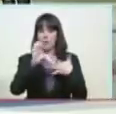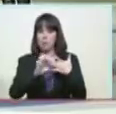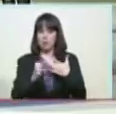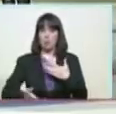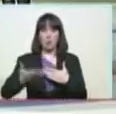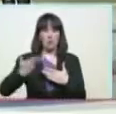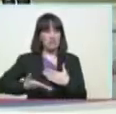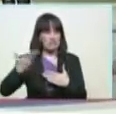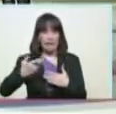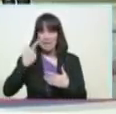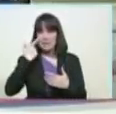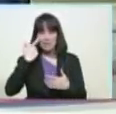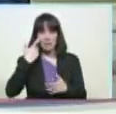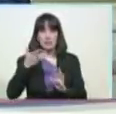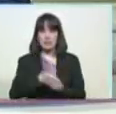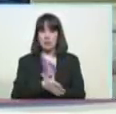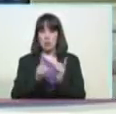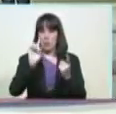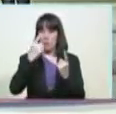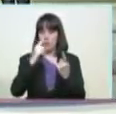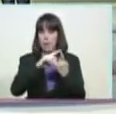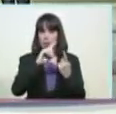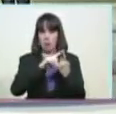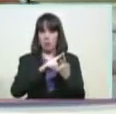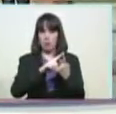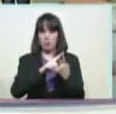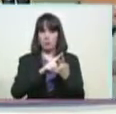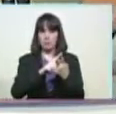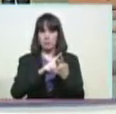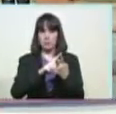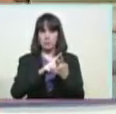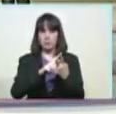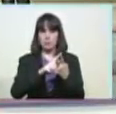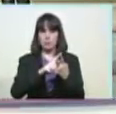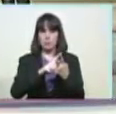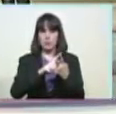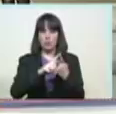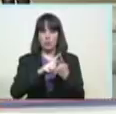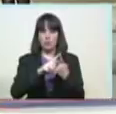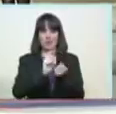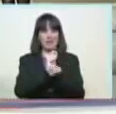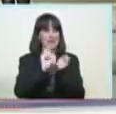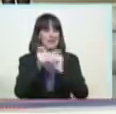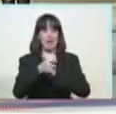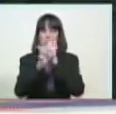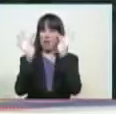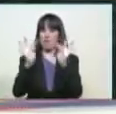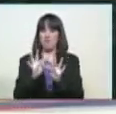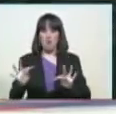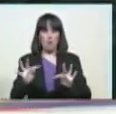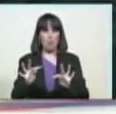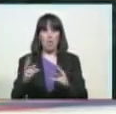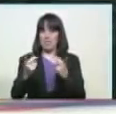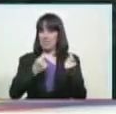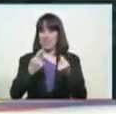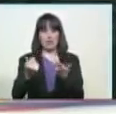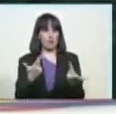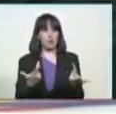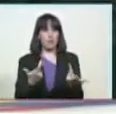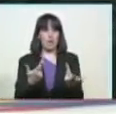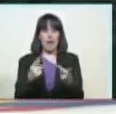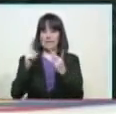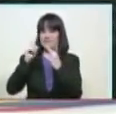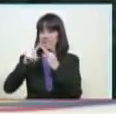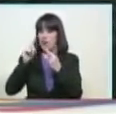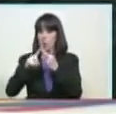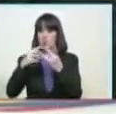que tomar en cuenta si bien el primer elemento tiene que ver con el acortamiento de un modelo el segundo elemento tiene que ver con el